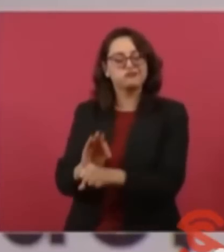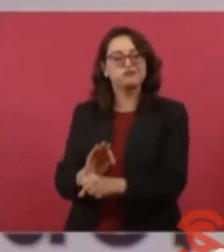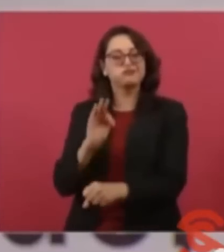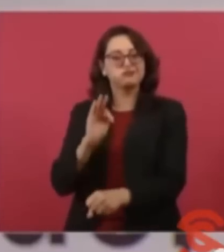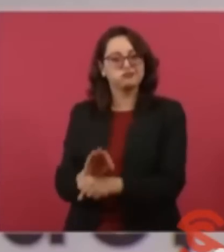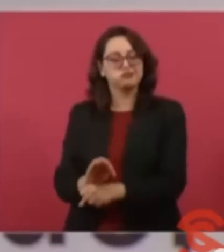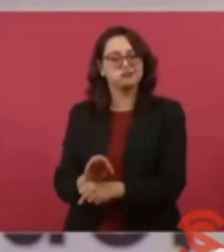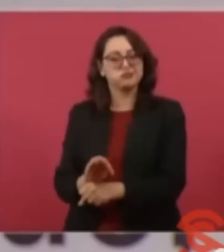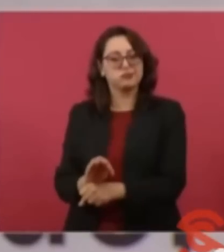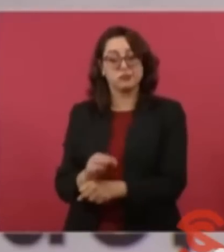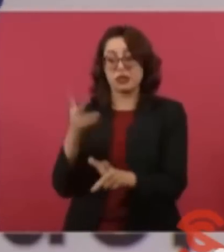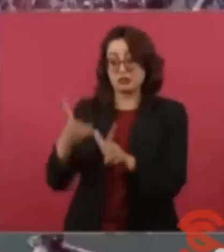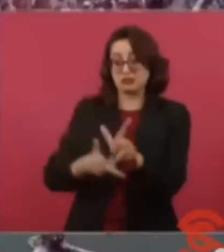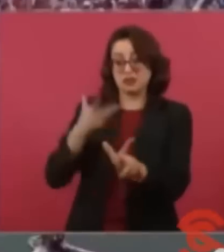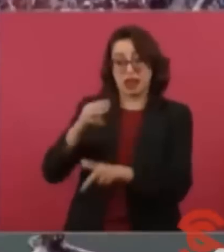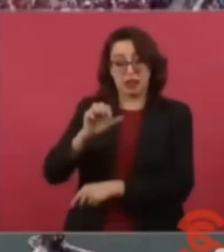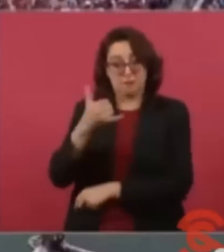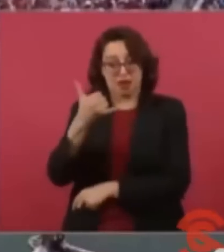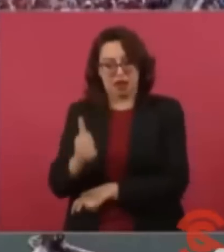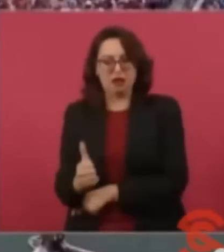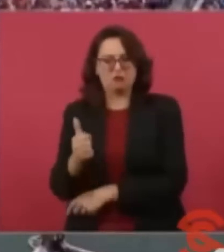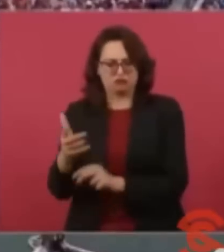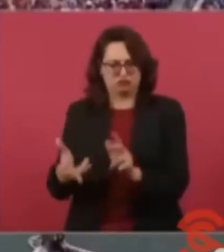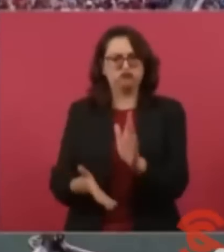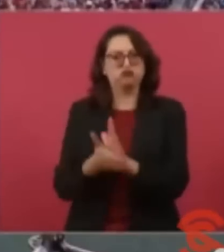Hemos reorientado los